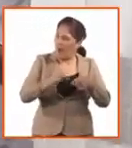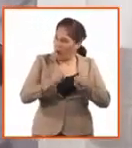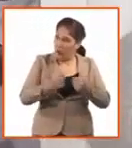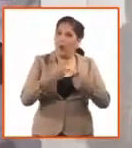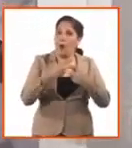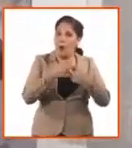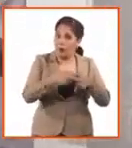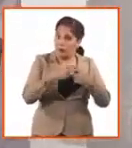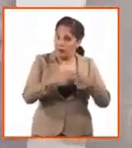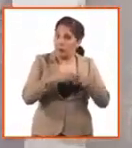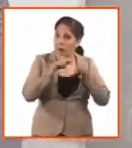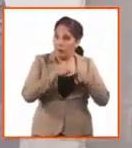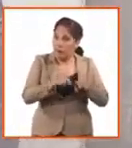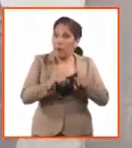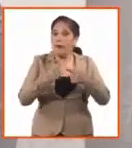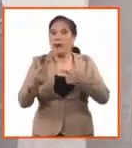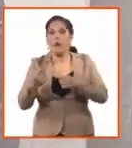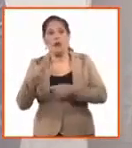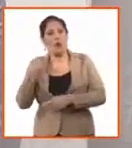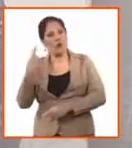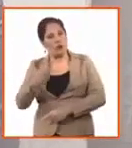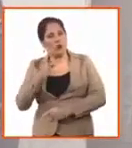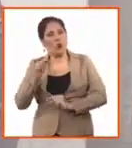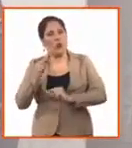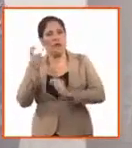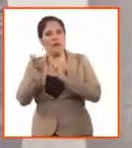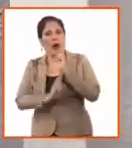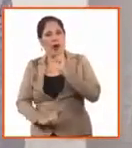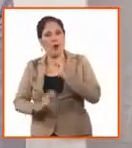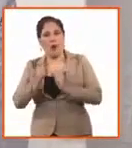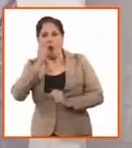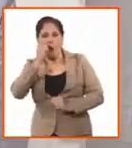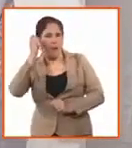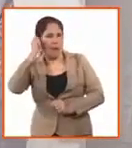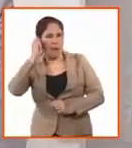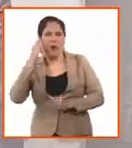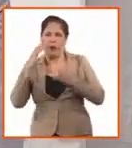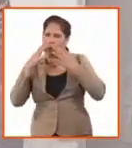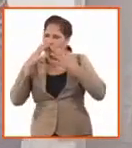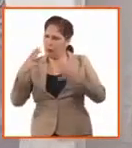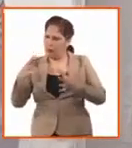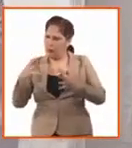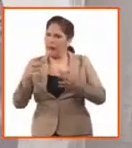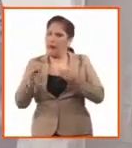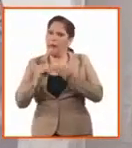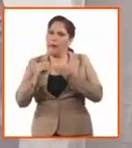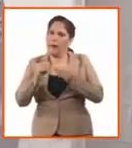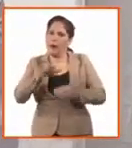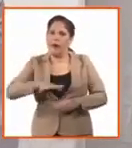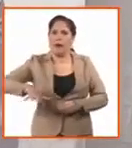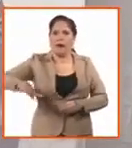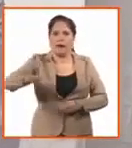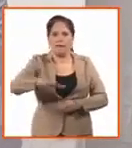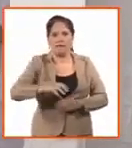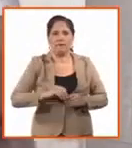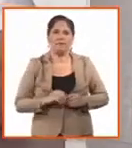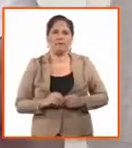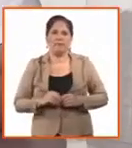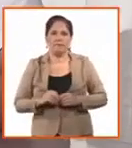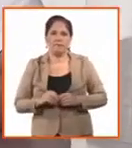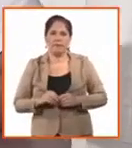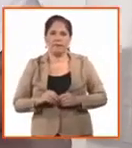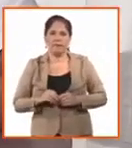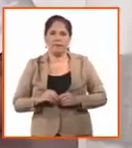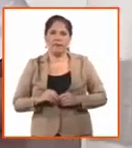manera tal que nos permita seguirnos formando como hombres y mujeres no ubico seis construyendo relaciones sociales emancipadas y alternatiba